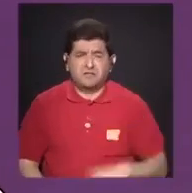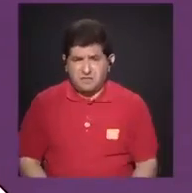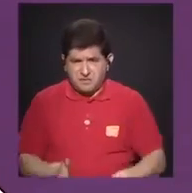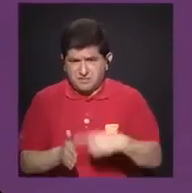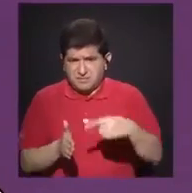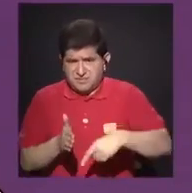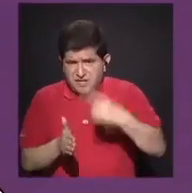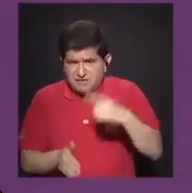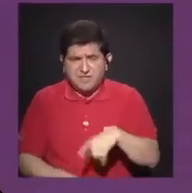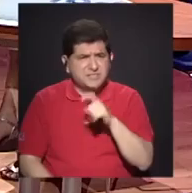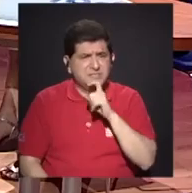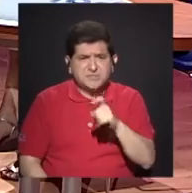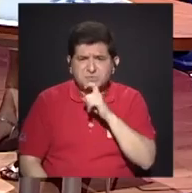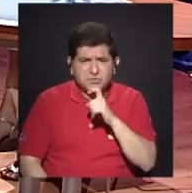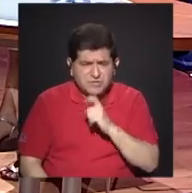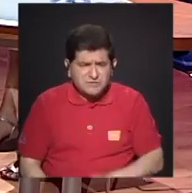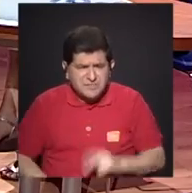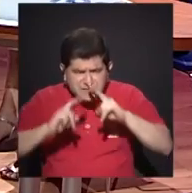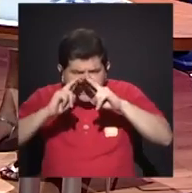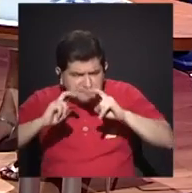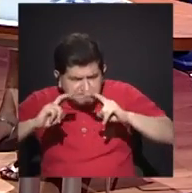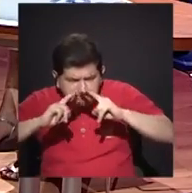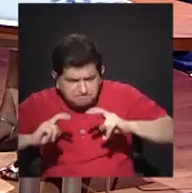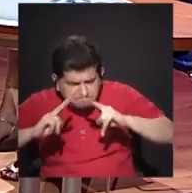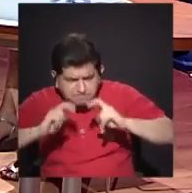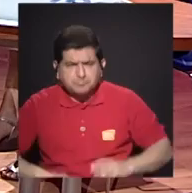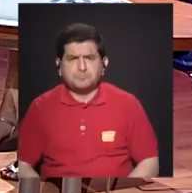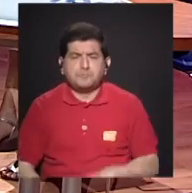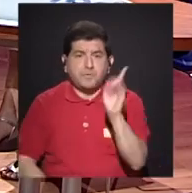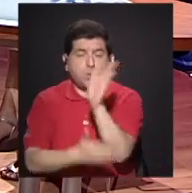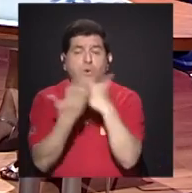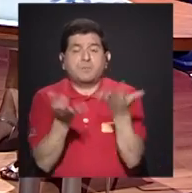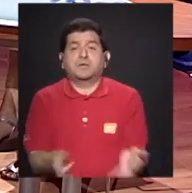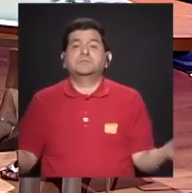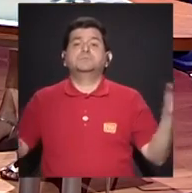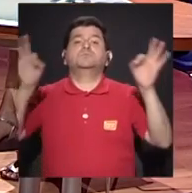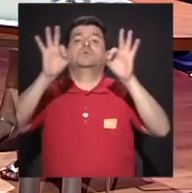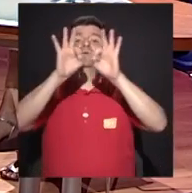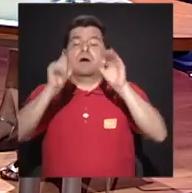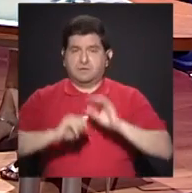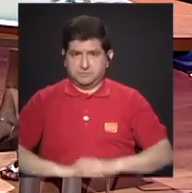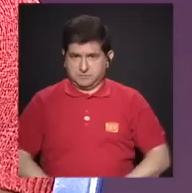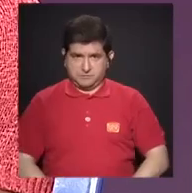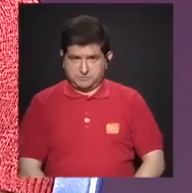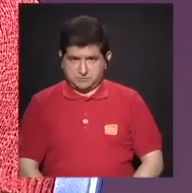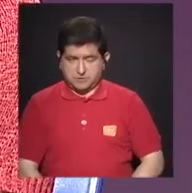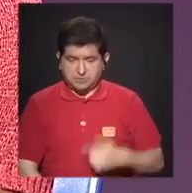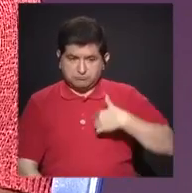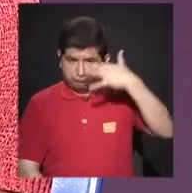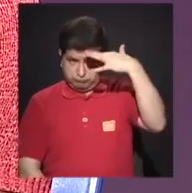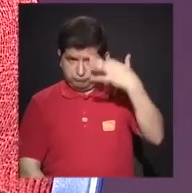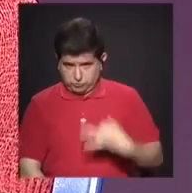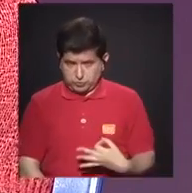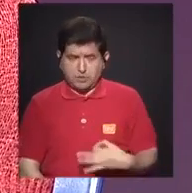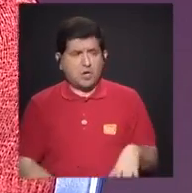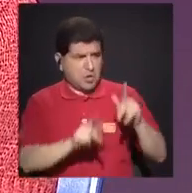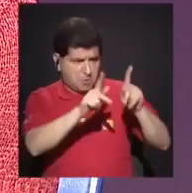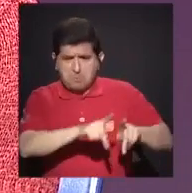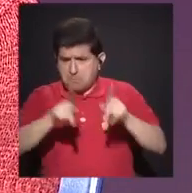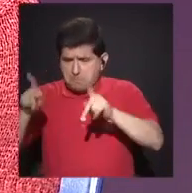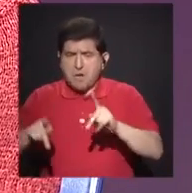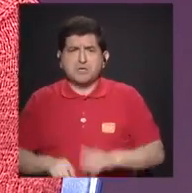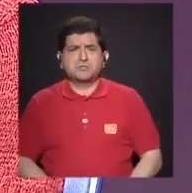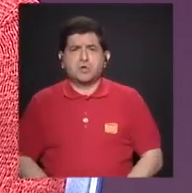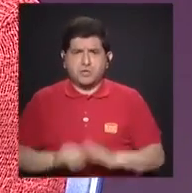cuesta un poquito más desmenuzar. Hay un aspecto muy importante que creo que muchas personas de